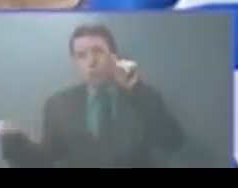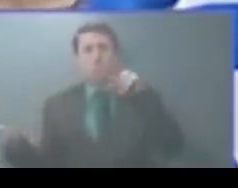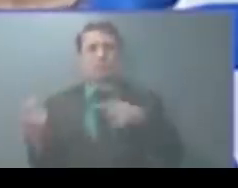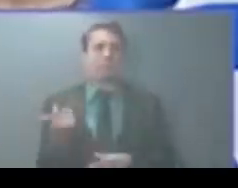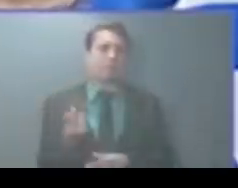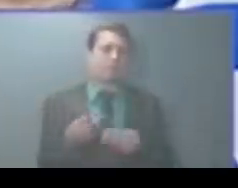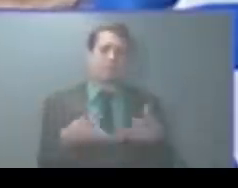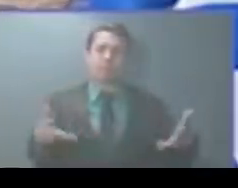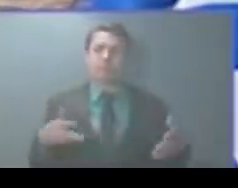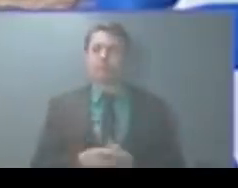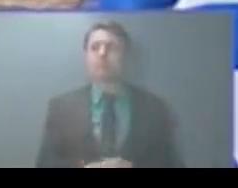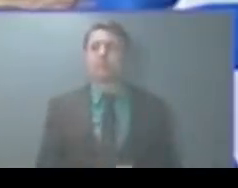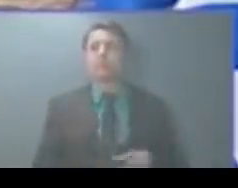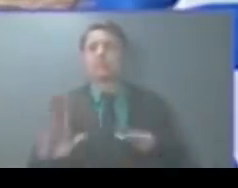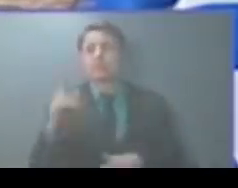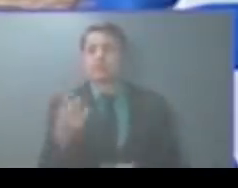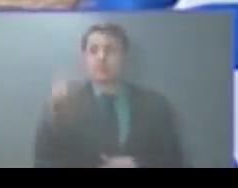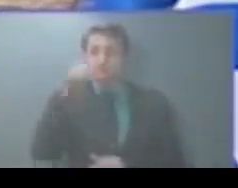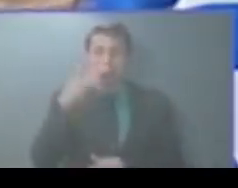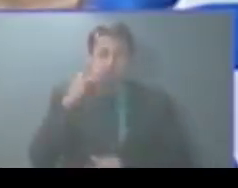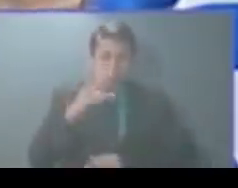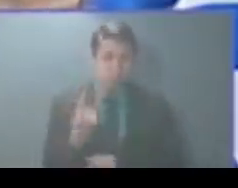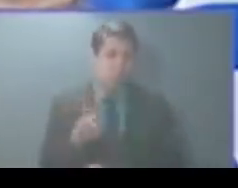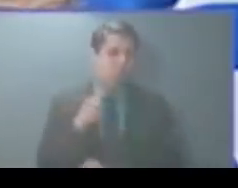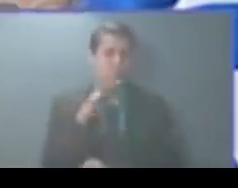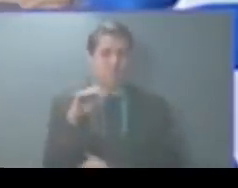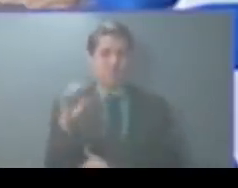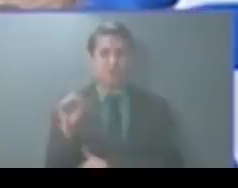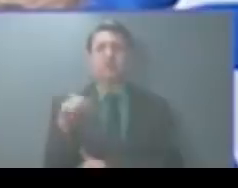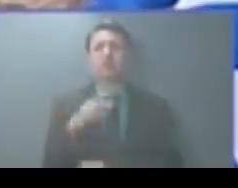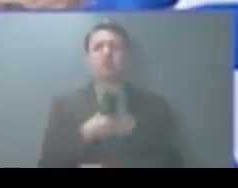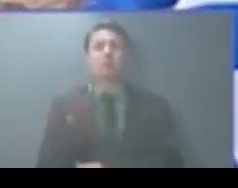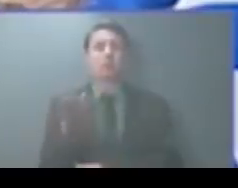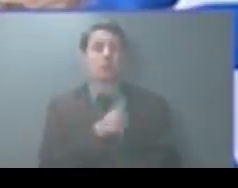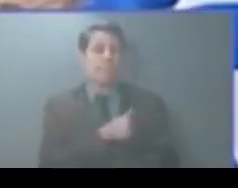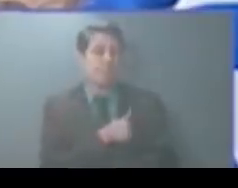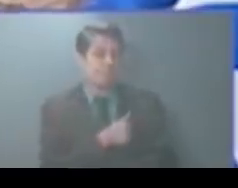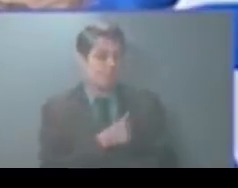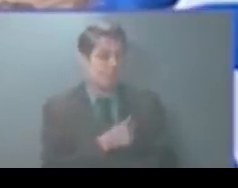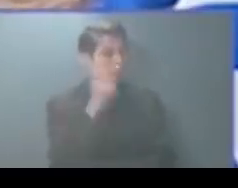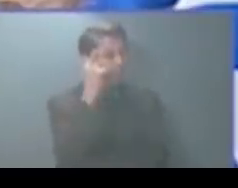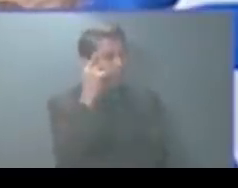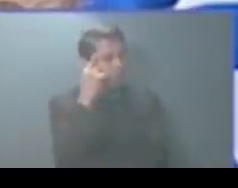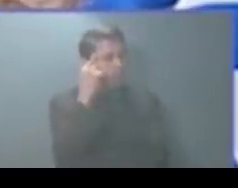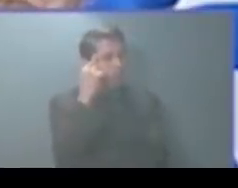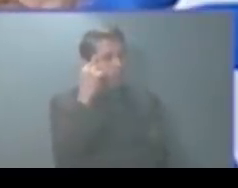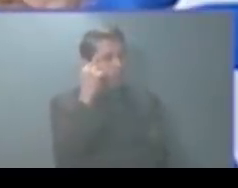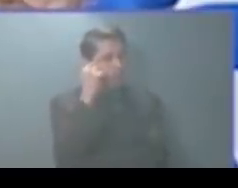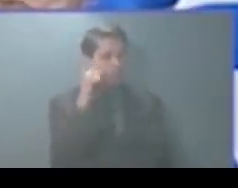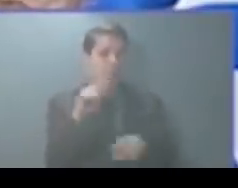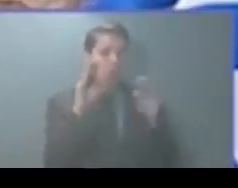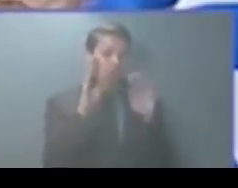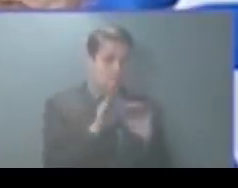que un funcionario, en este caso militar, sí tiene la responsabilidad de evaluar el cumplimiento